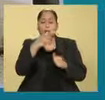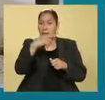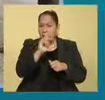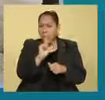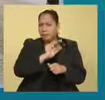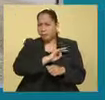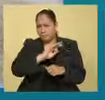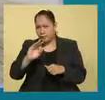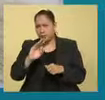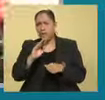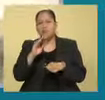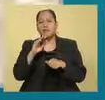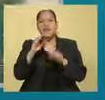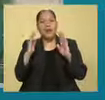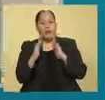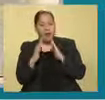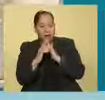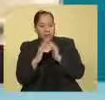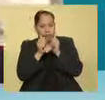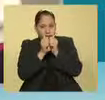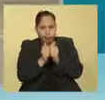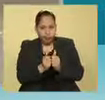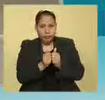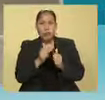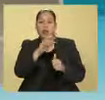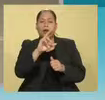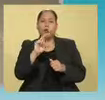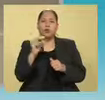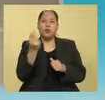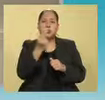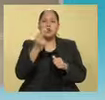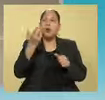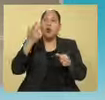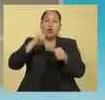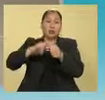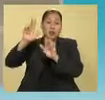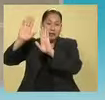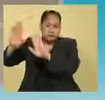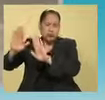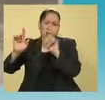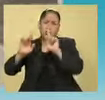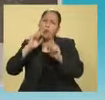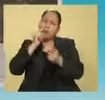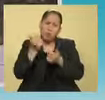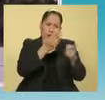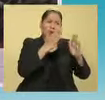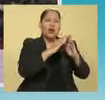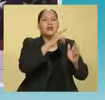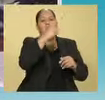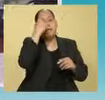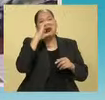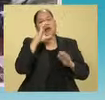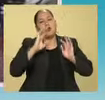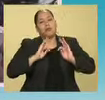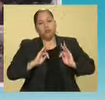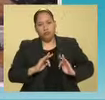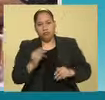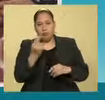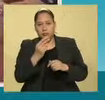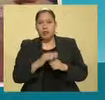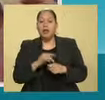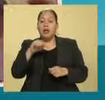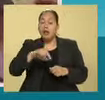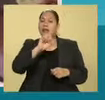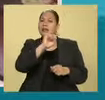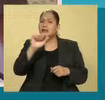ser en casa y ya no necesariamente, por ejemplo, en un hospital. ¿Y qué participación tiene aquí la Secretaría de Salud